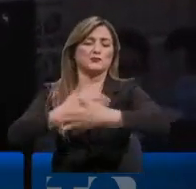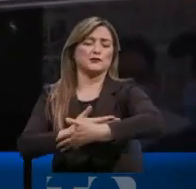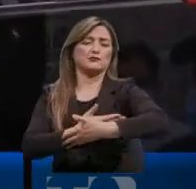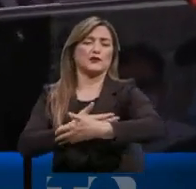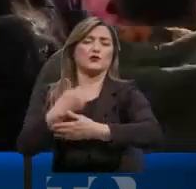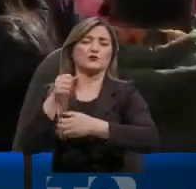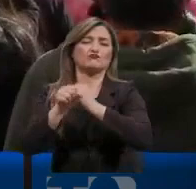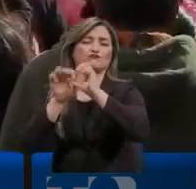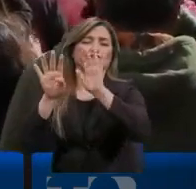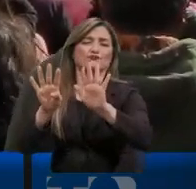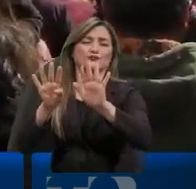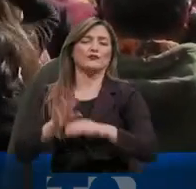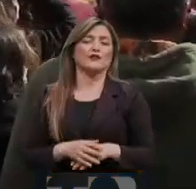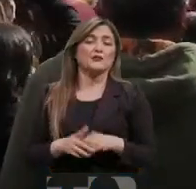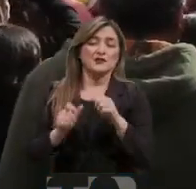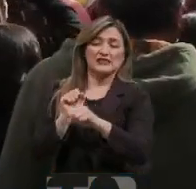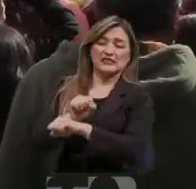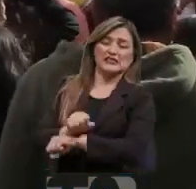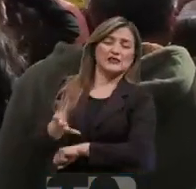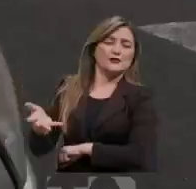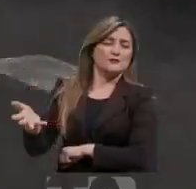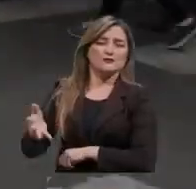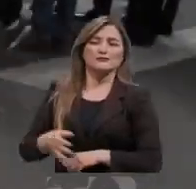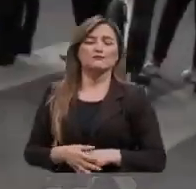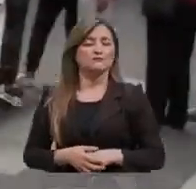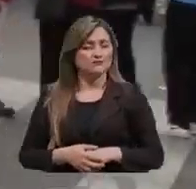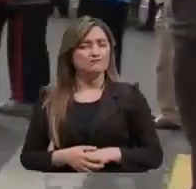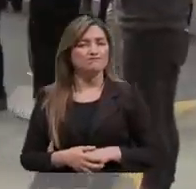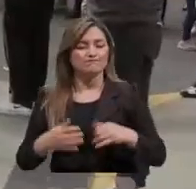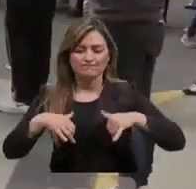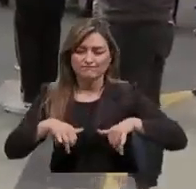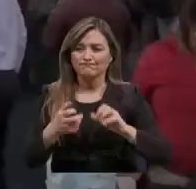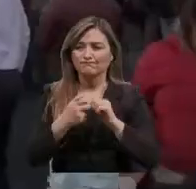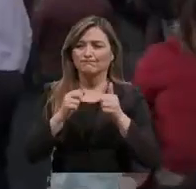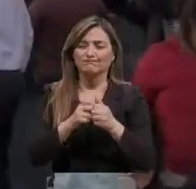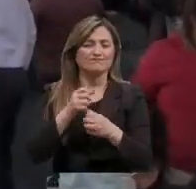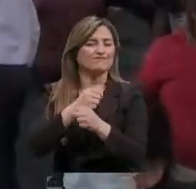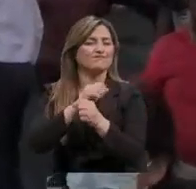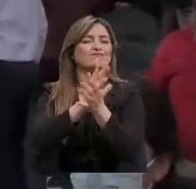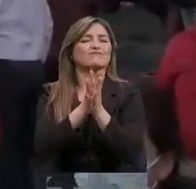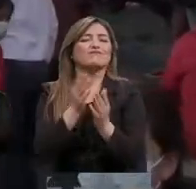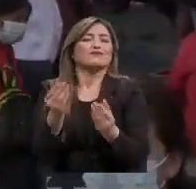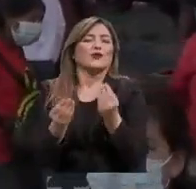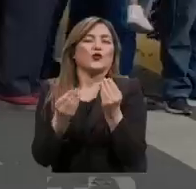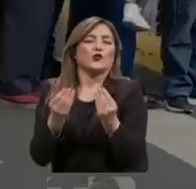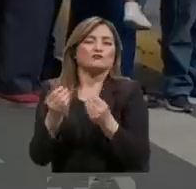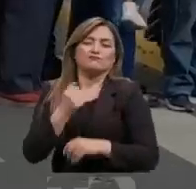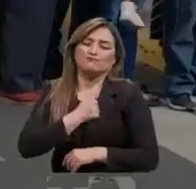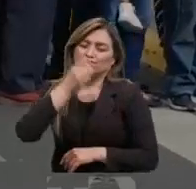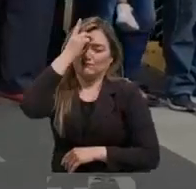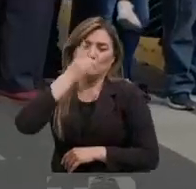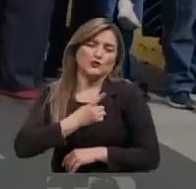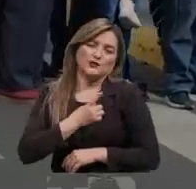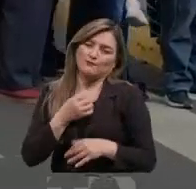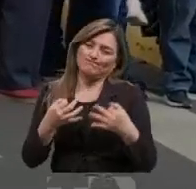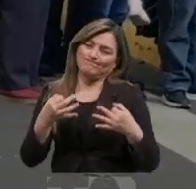de 9 años. La ciudadanía rechazó el hecho de sangre y alertan que de seguir la inseguridad, la única alternativa que queda es hacer